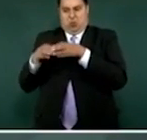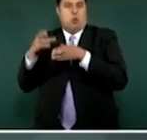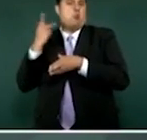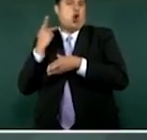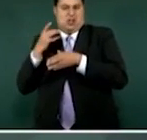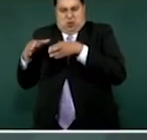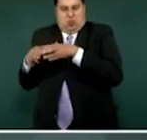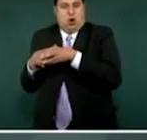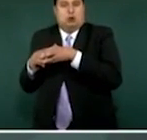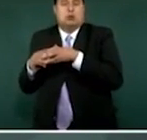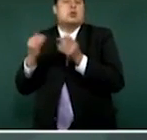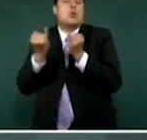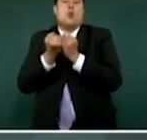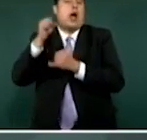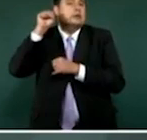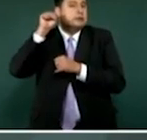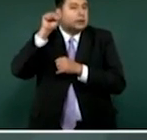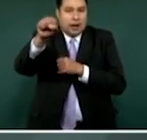hay sindicatos